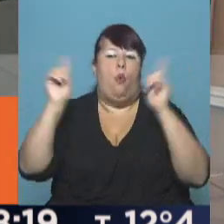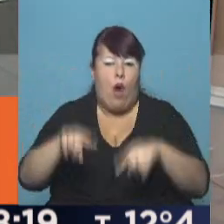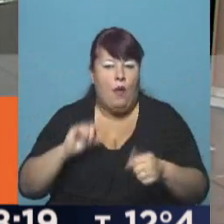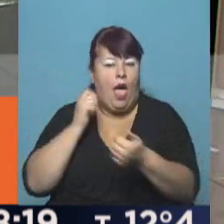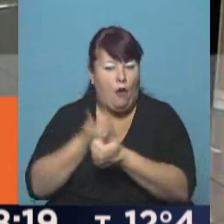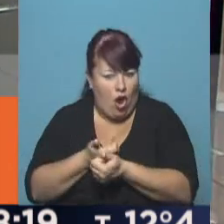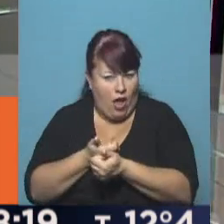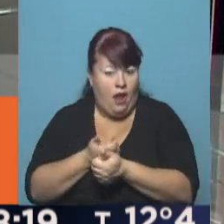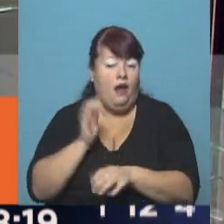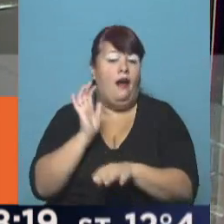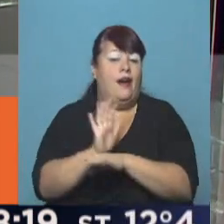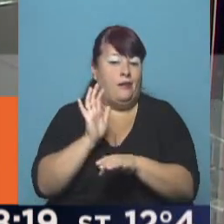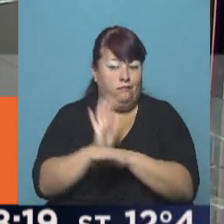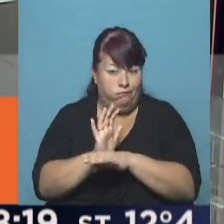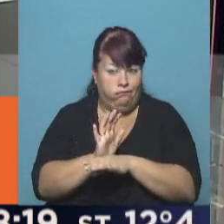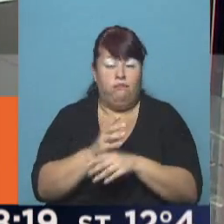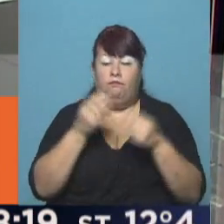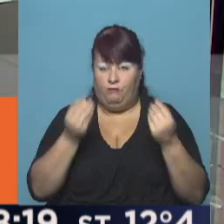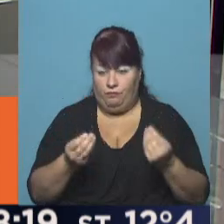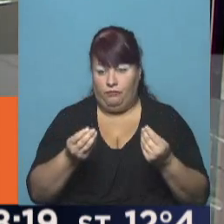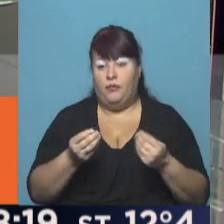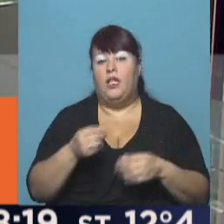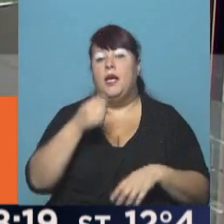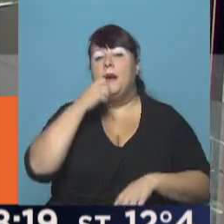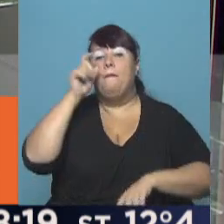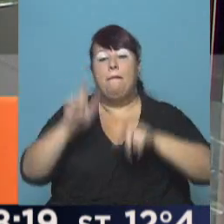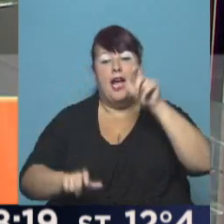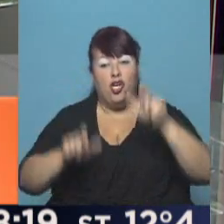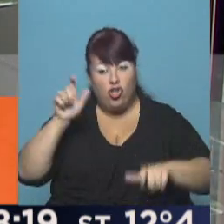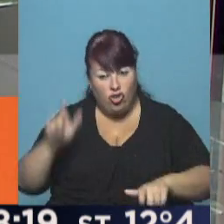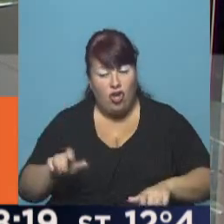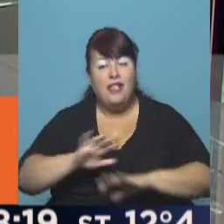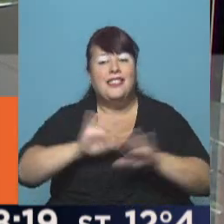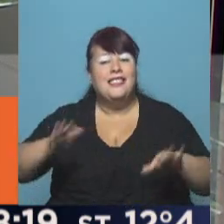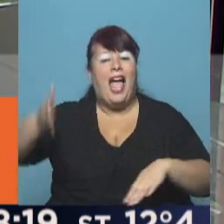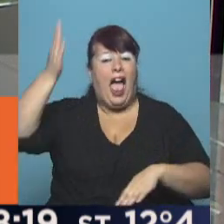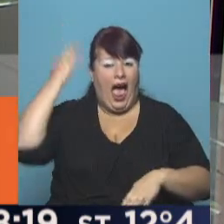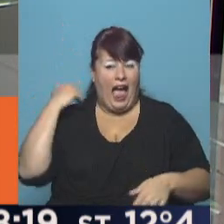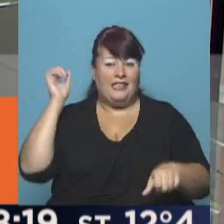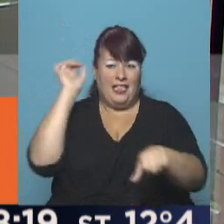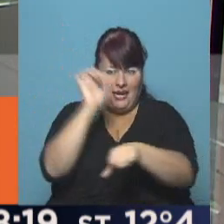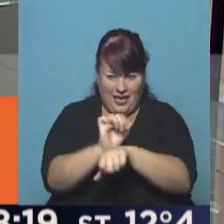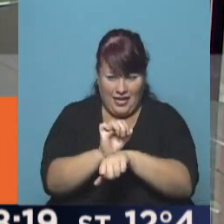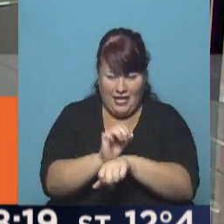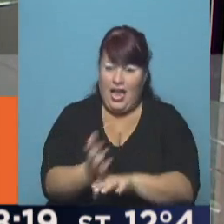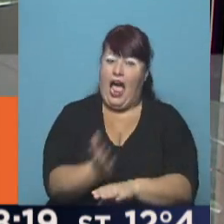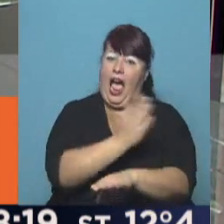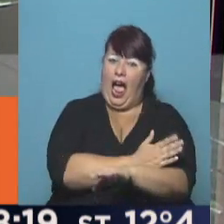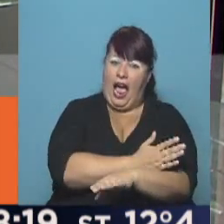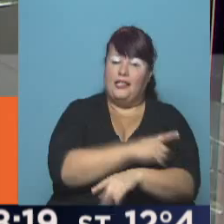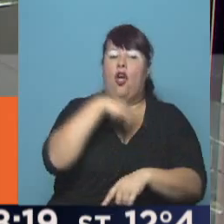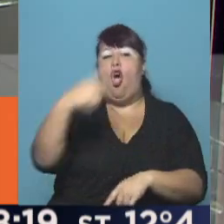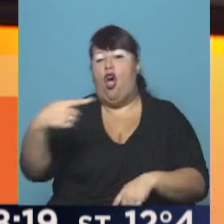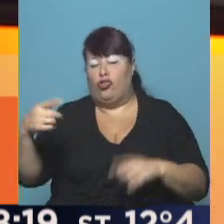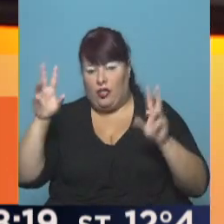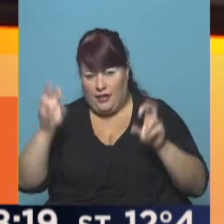reincidente. Esto quiere decir que se trataba de personas que ya habían sido condenadas previamente por otro